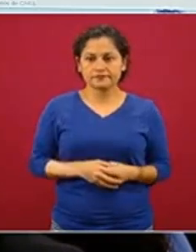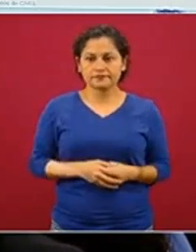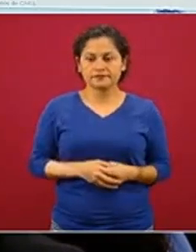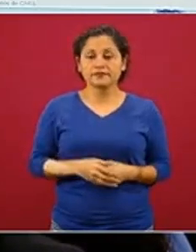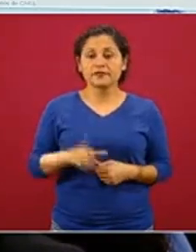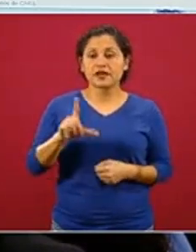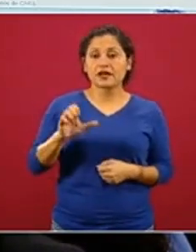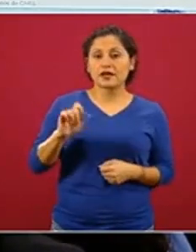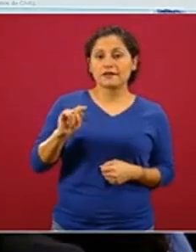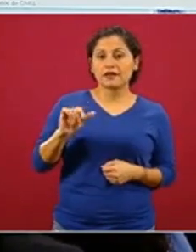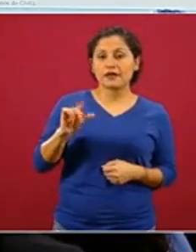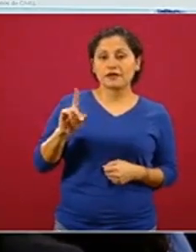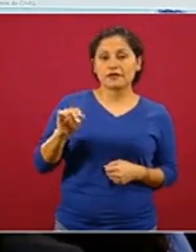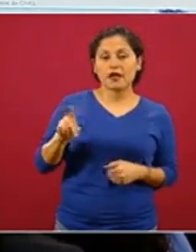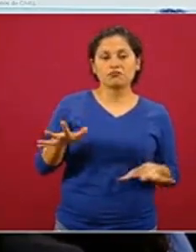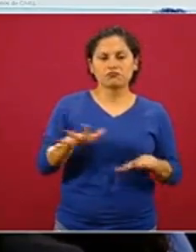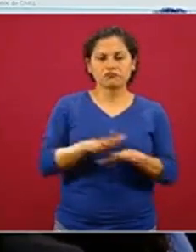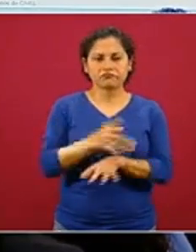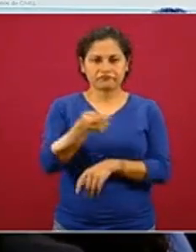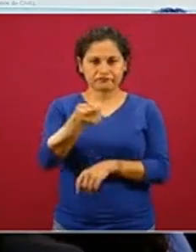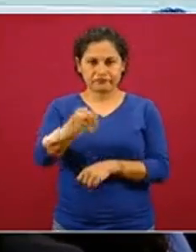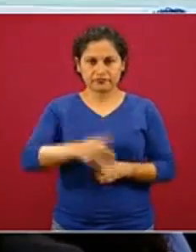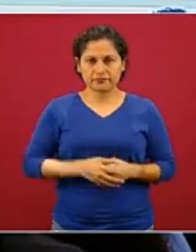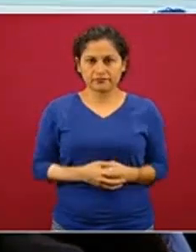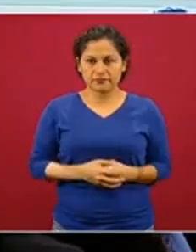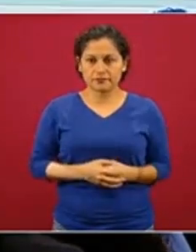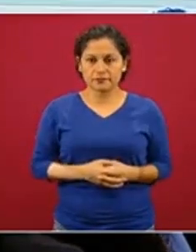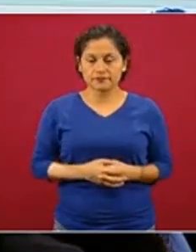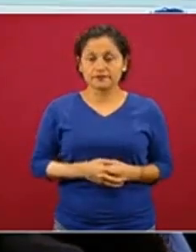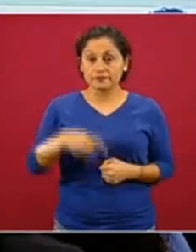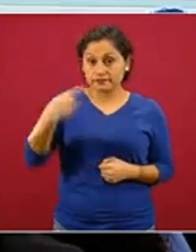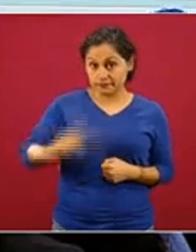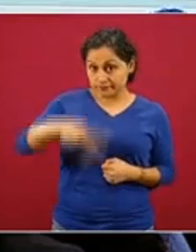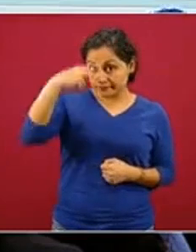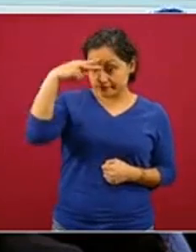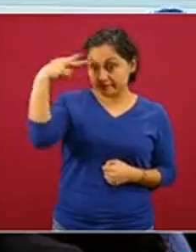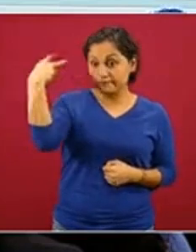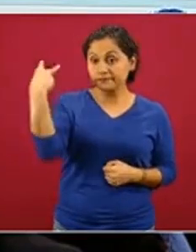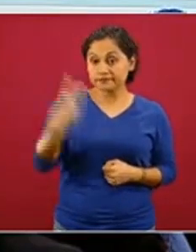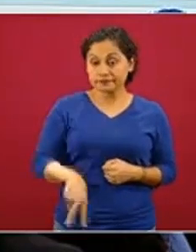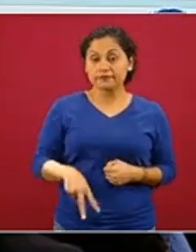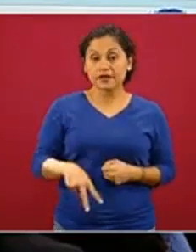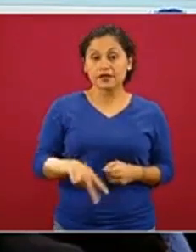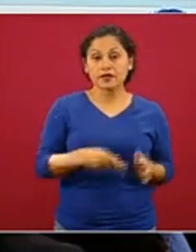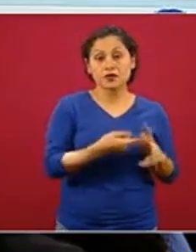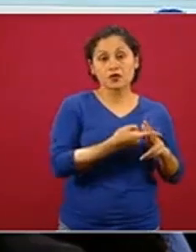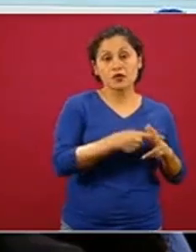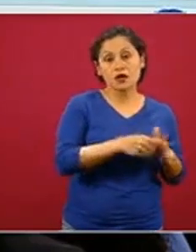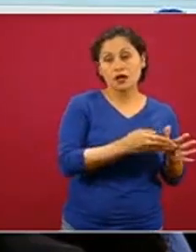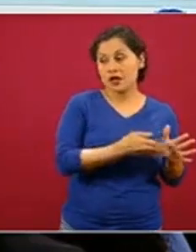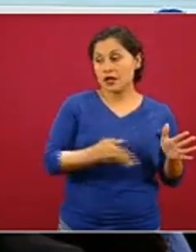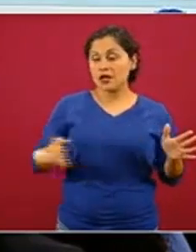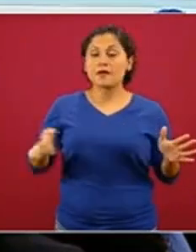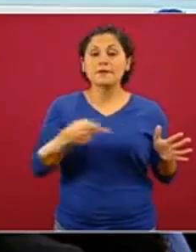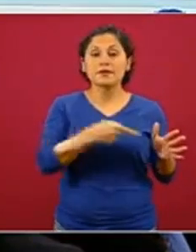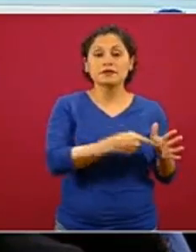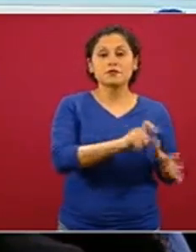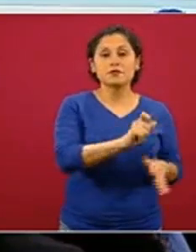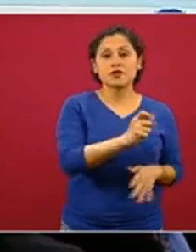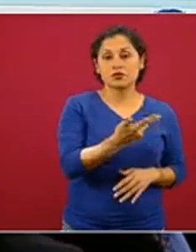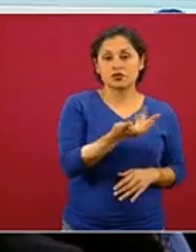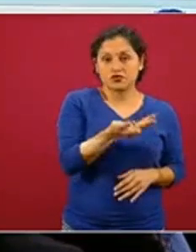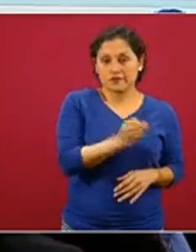letalidad general. La siguiente, por favor. En México, desde el primer caso registrado y confirmado, que fue el 28 de